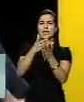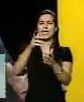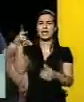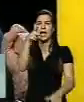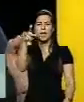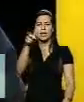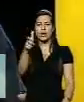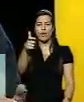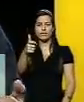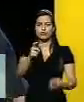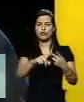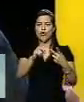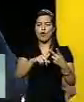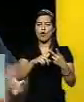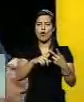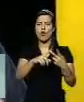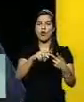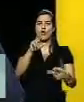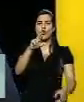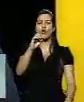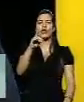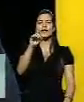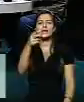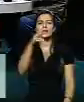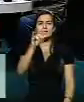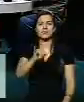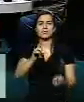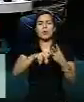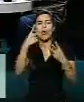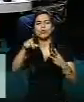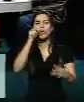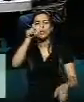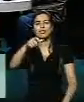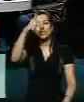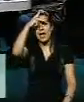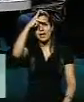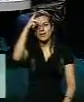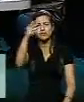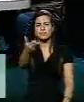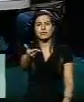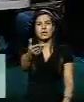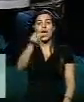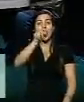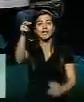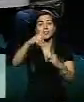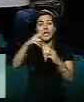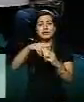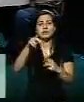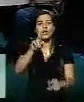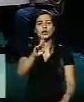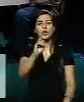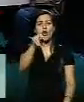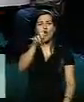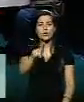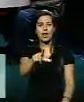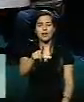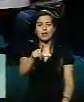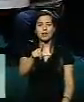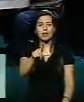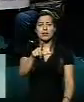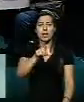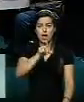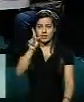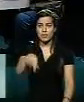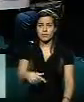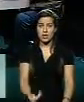Chacín, primero. Rodríguez Chacín, con Tare, con Tare. Lo que hicieron con Tare. Allá en Táchira, con Ronald. Con Ronald Blanco, la cruz en el